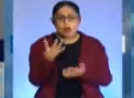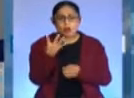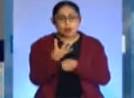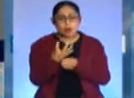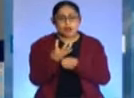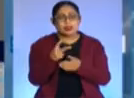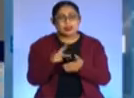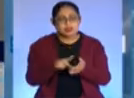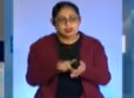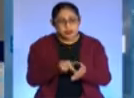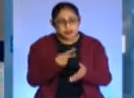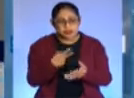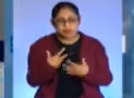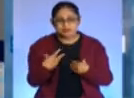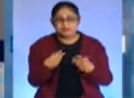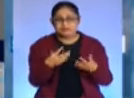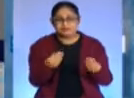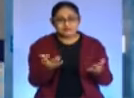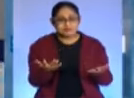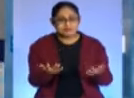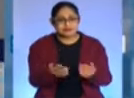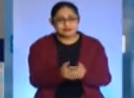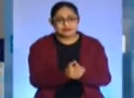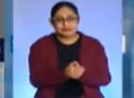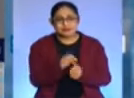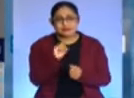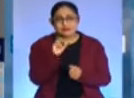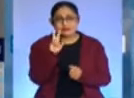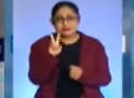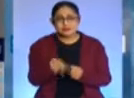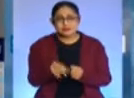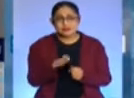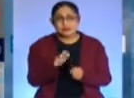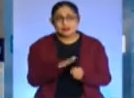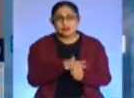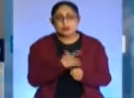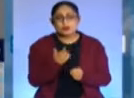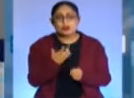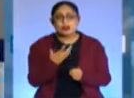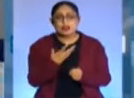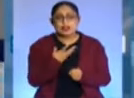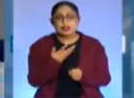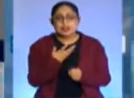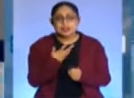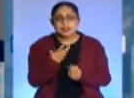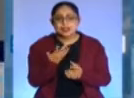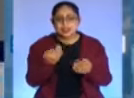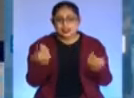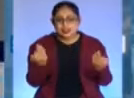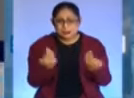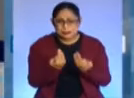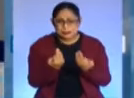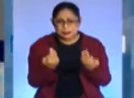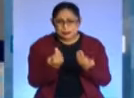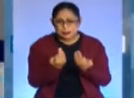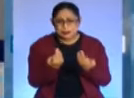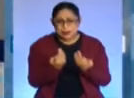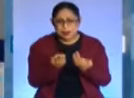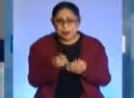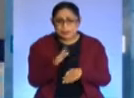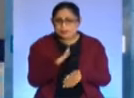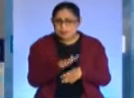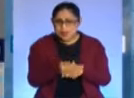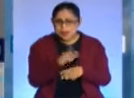es inevitable. Inevitable, ¿por qué? Porque al final de cuentas se viene la época invernal. La época invernal trae